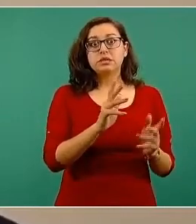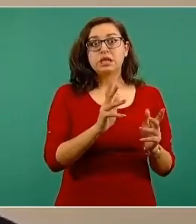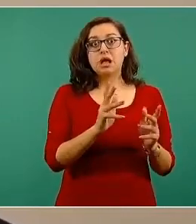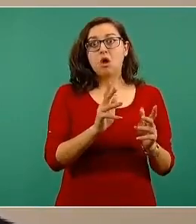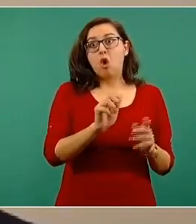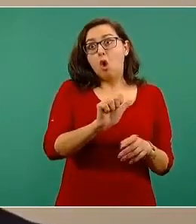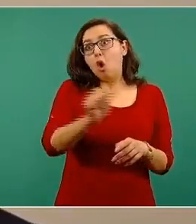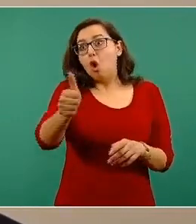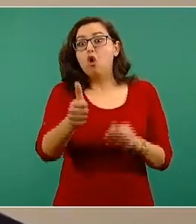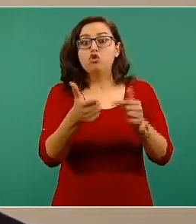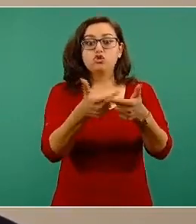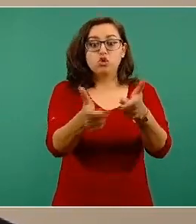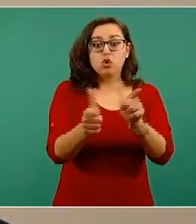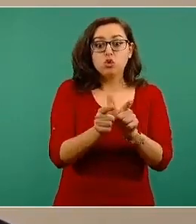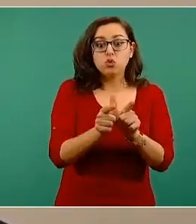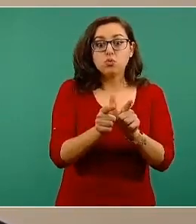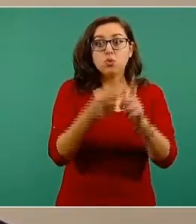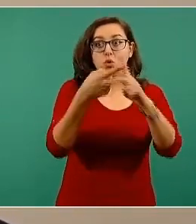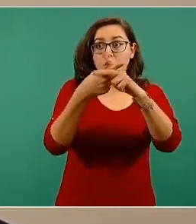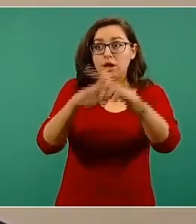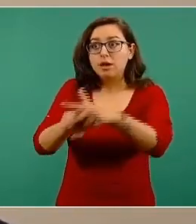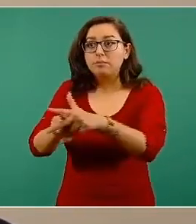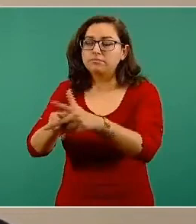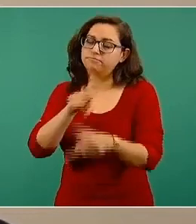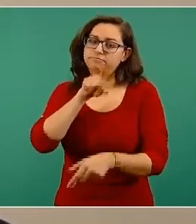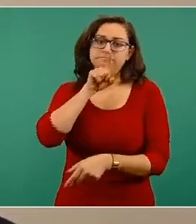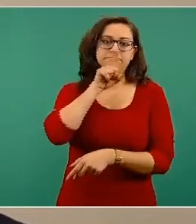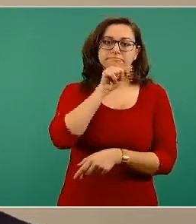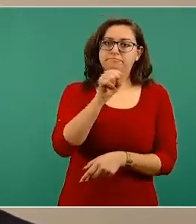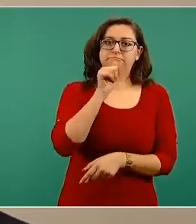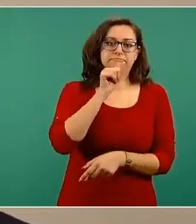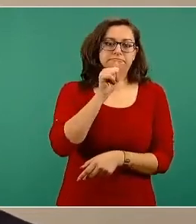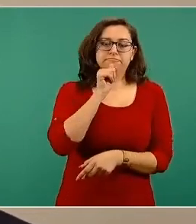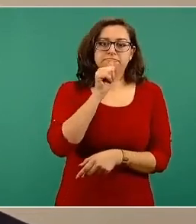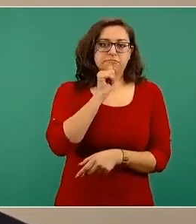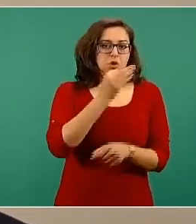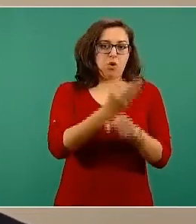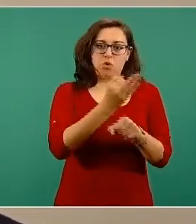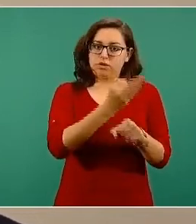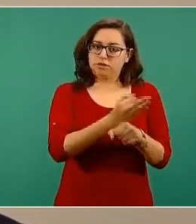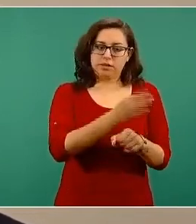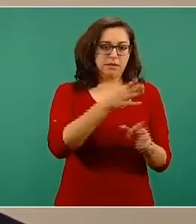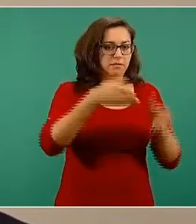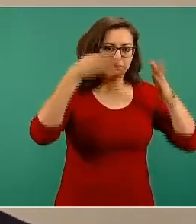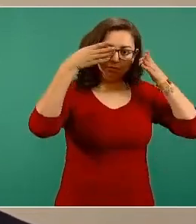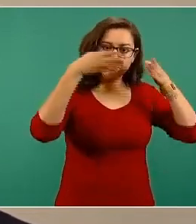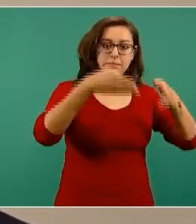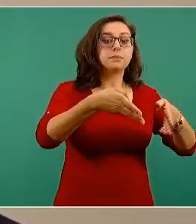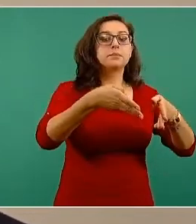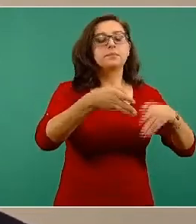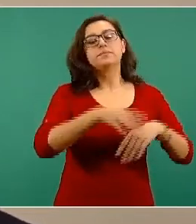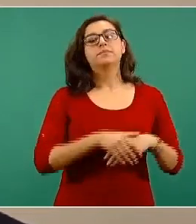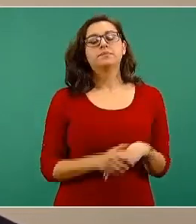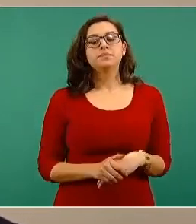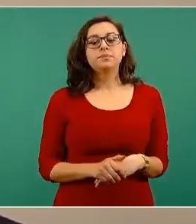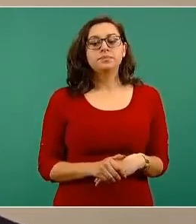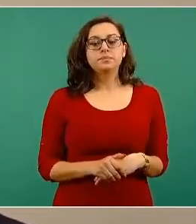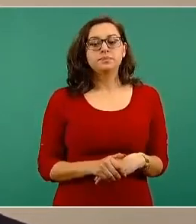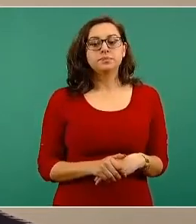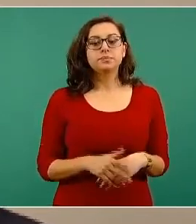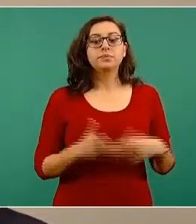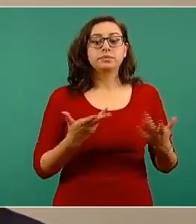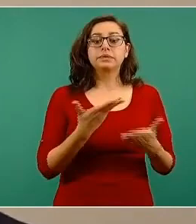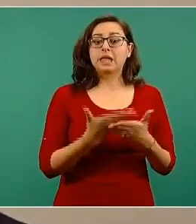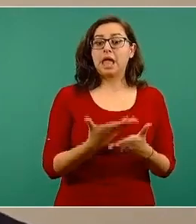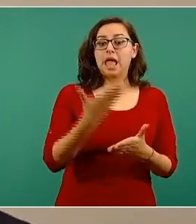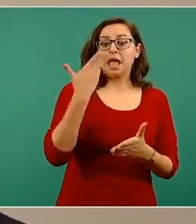o dirigida, con los demás grupos de la población. Este personal se estuvo integrando en la primera o cuando